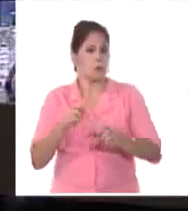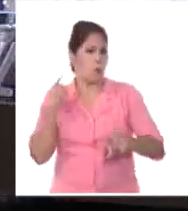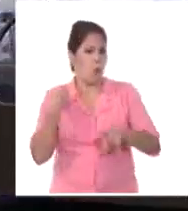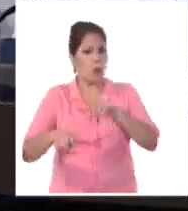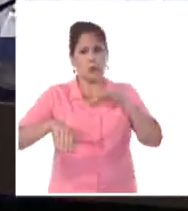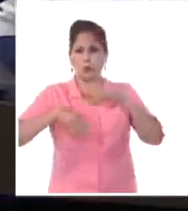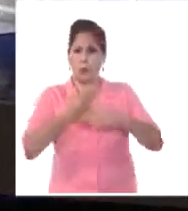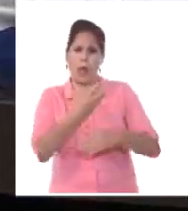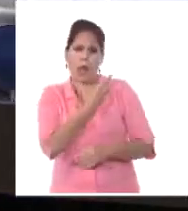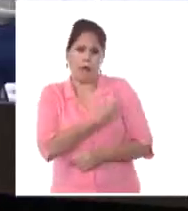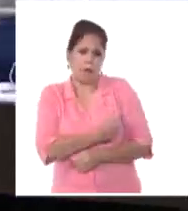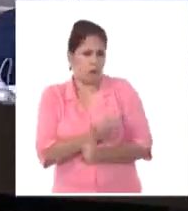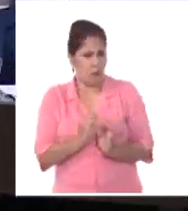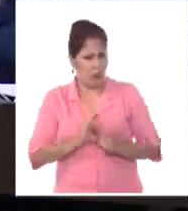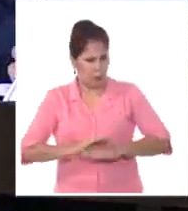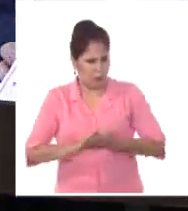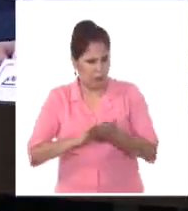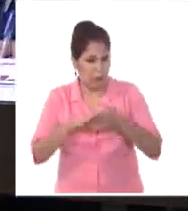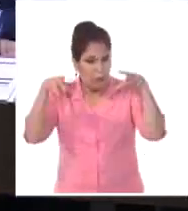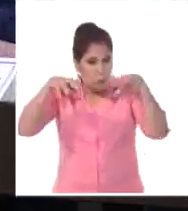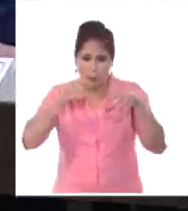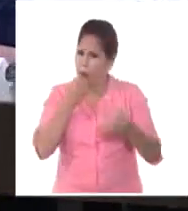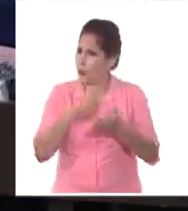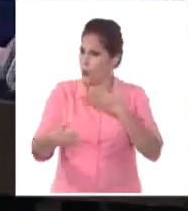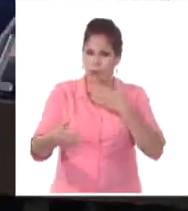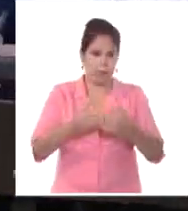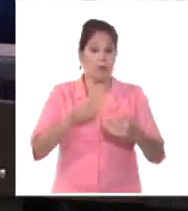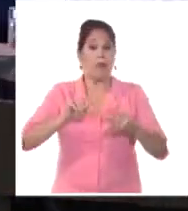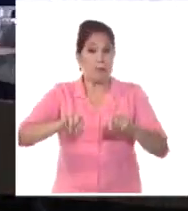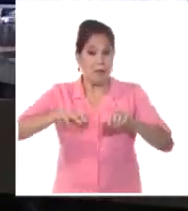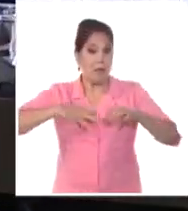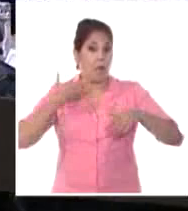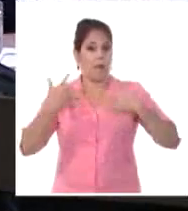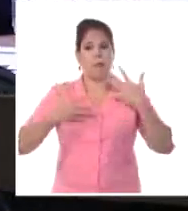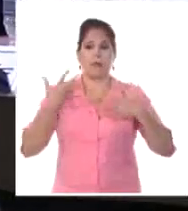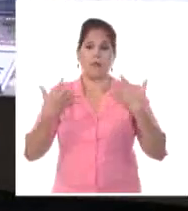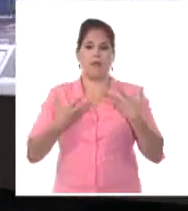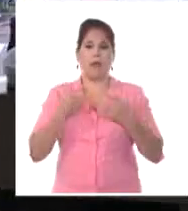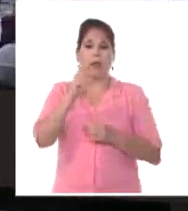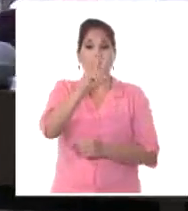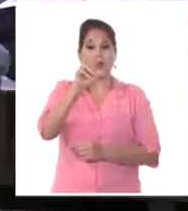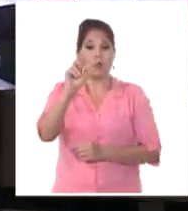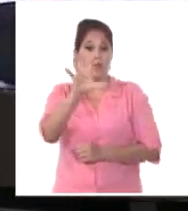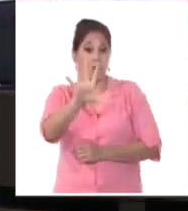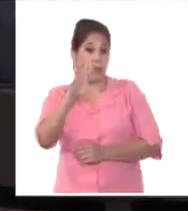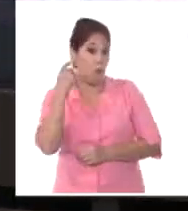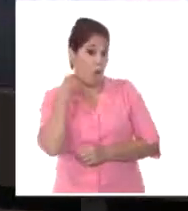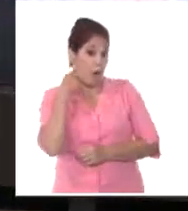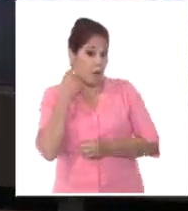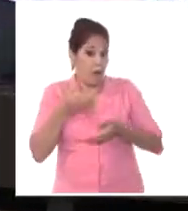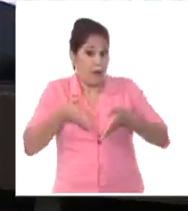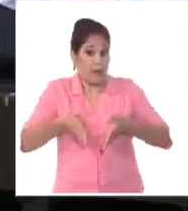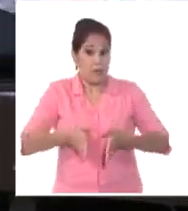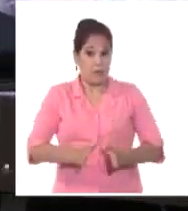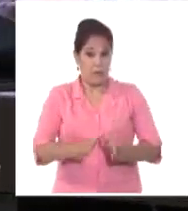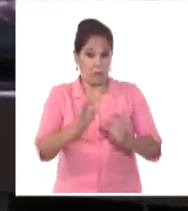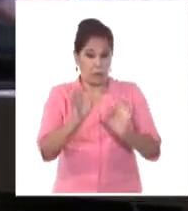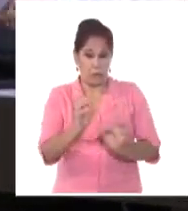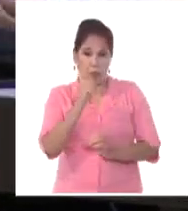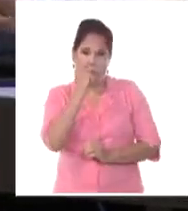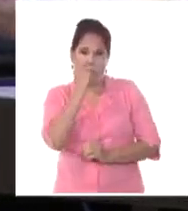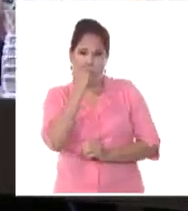a lamentarnos por la lluvia. Vamos a celebrar los 205 años del nacimiento de aquel que